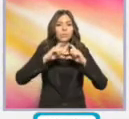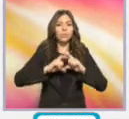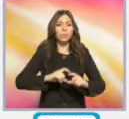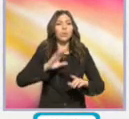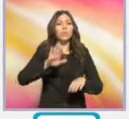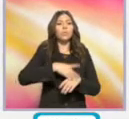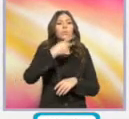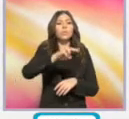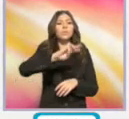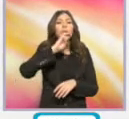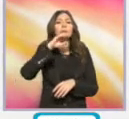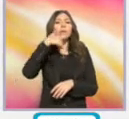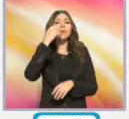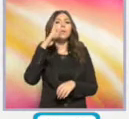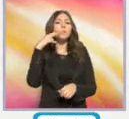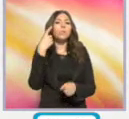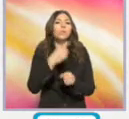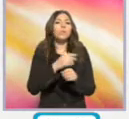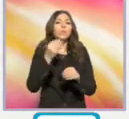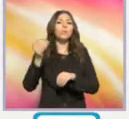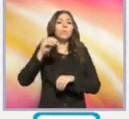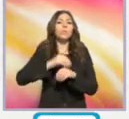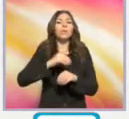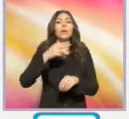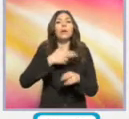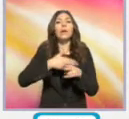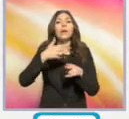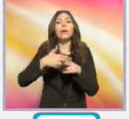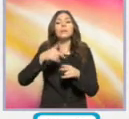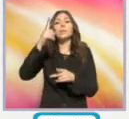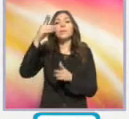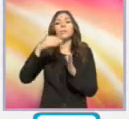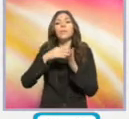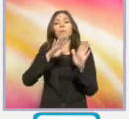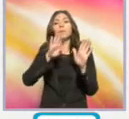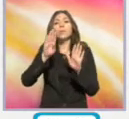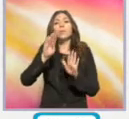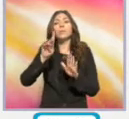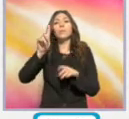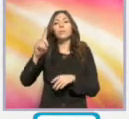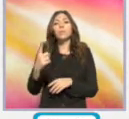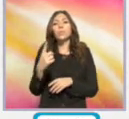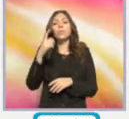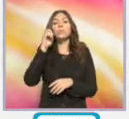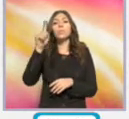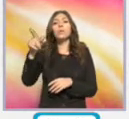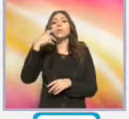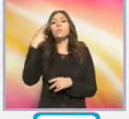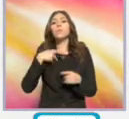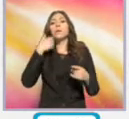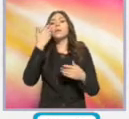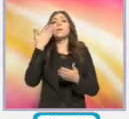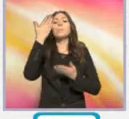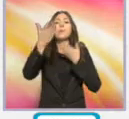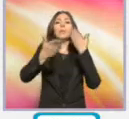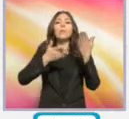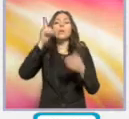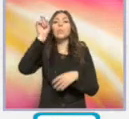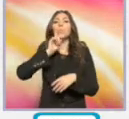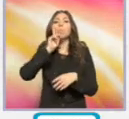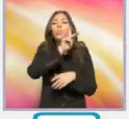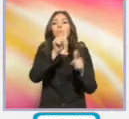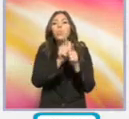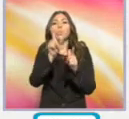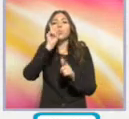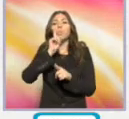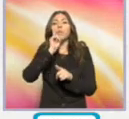se Es para- coloca hasta 1991, a petición de un movimiento feminista en la delegación Cuauhtémoc. Y es la placa,